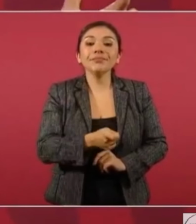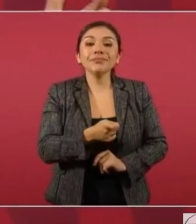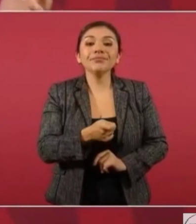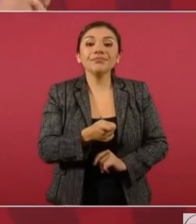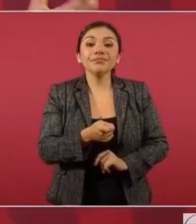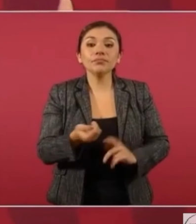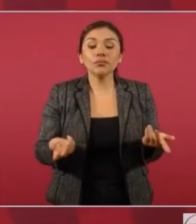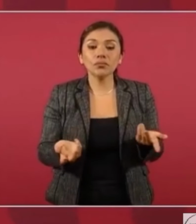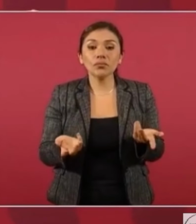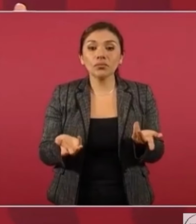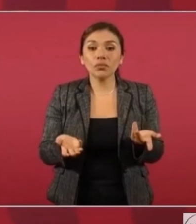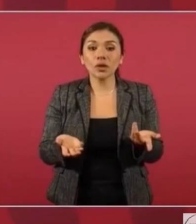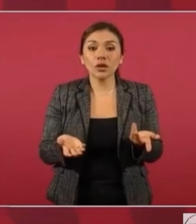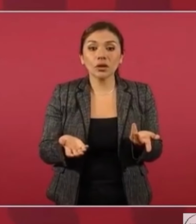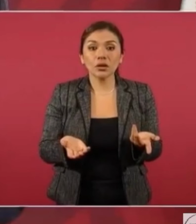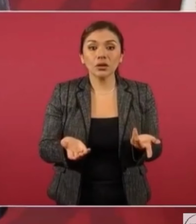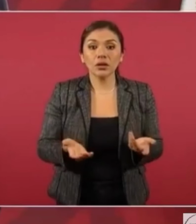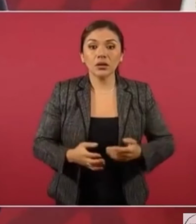como